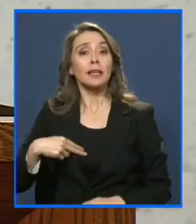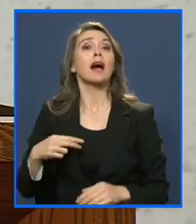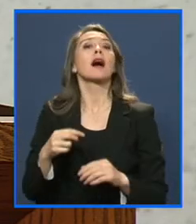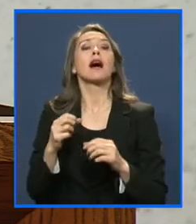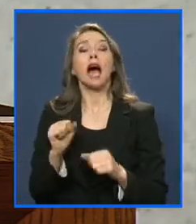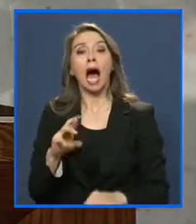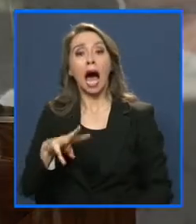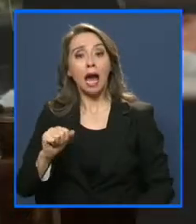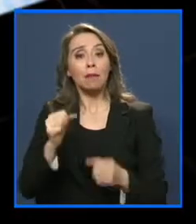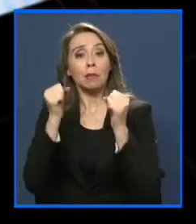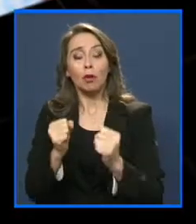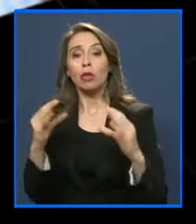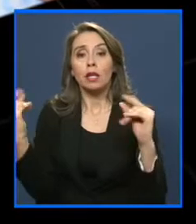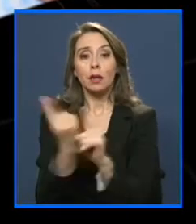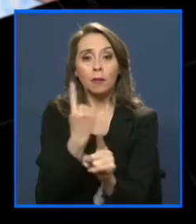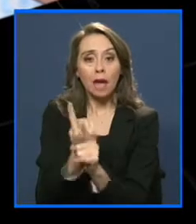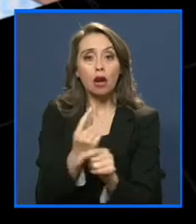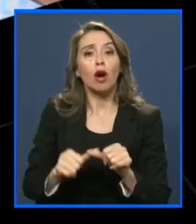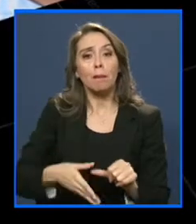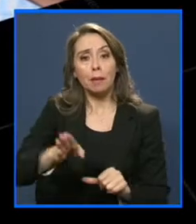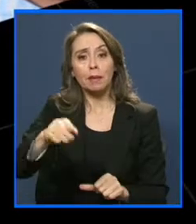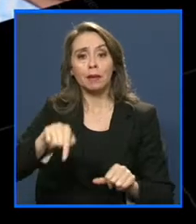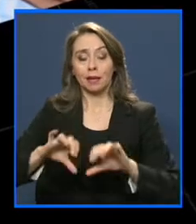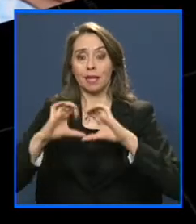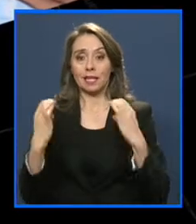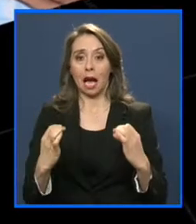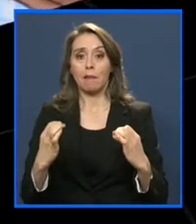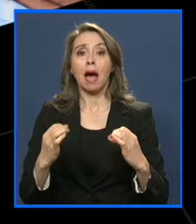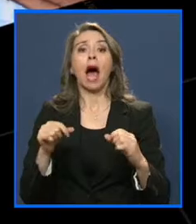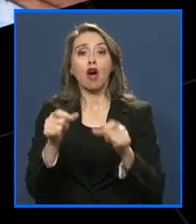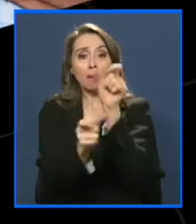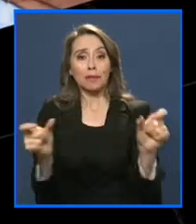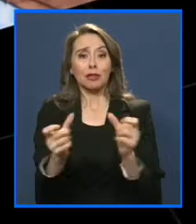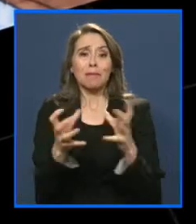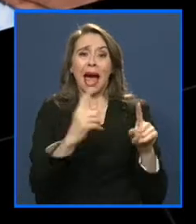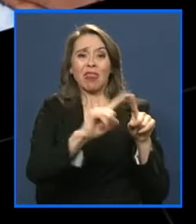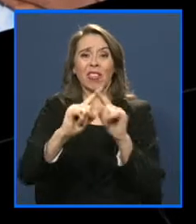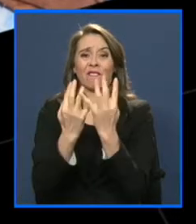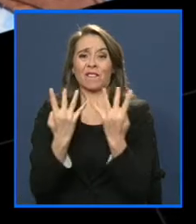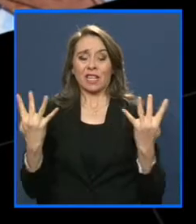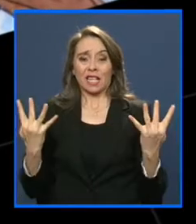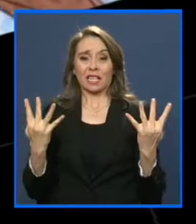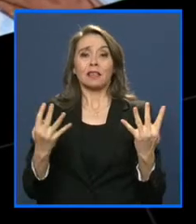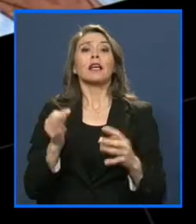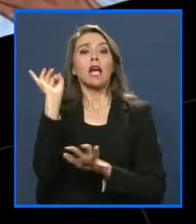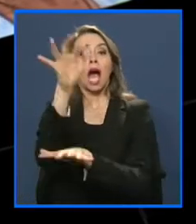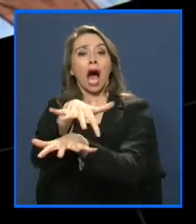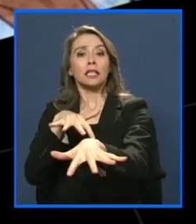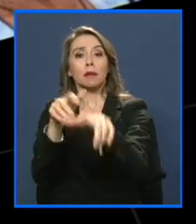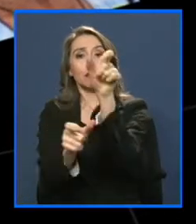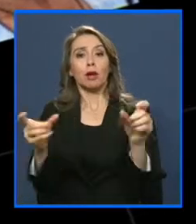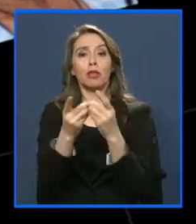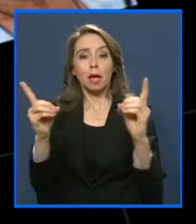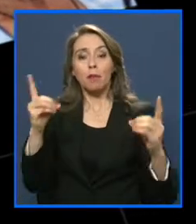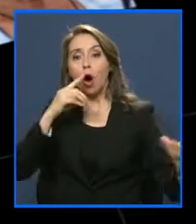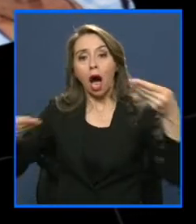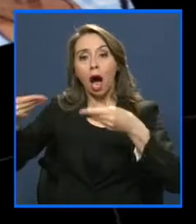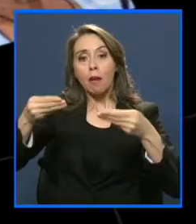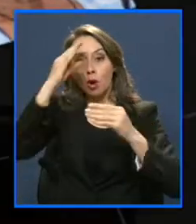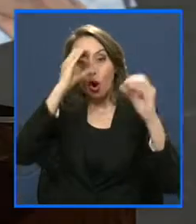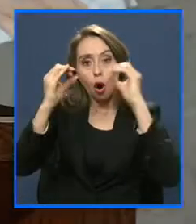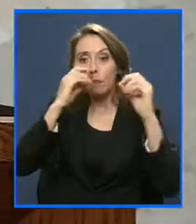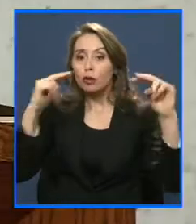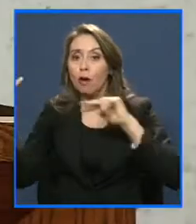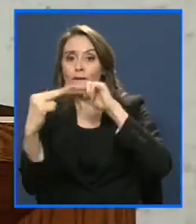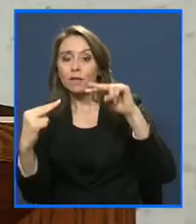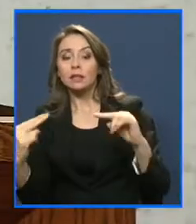capacidad de dialogar y esta cámara más diversa que antes es una asamblea de demócratas que aporta a su punto de vista y opiniones con